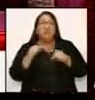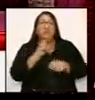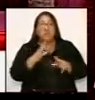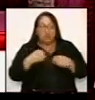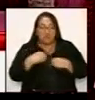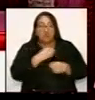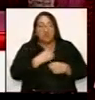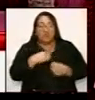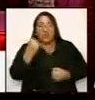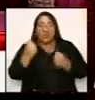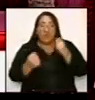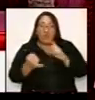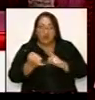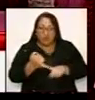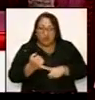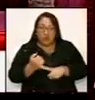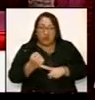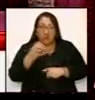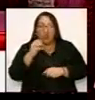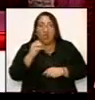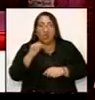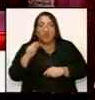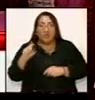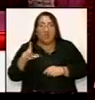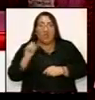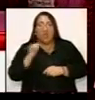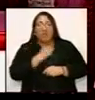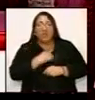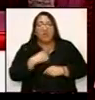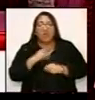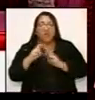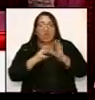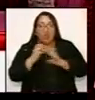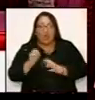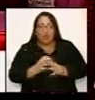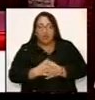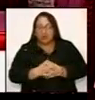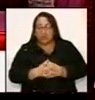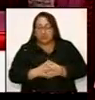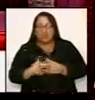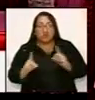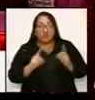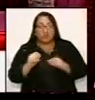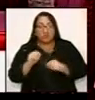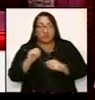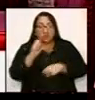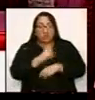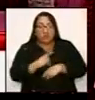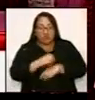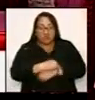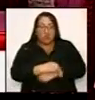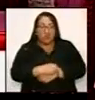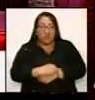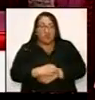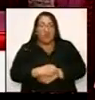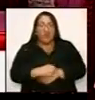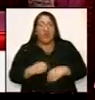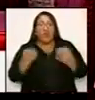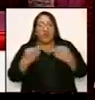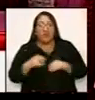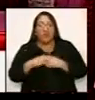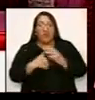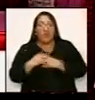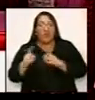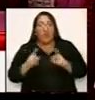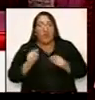del Ministerio de Transportes, OCIPTEL y del Ministerio de Relaciones Exteriores, las Direcciones de Desarrollo e Integración Fronteriza y de la